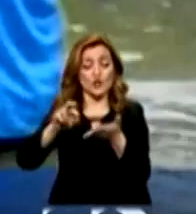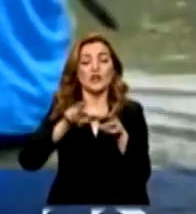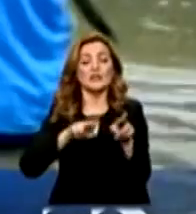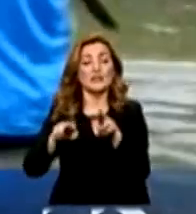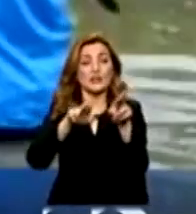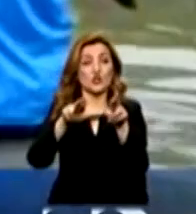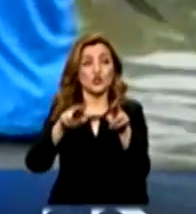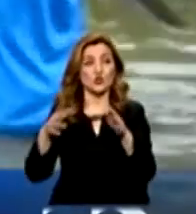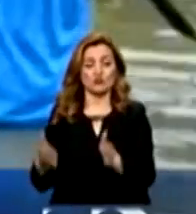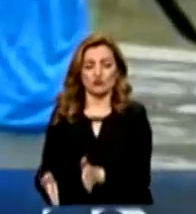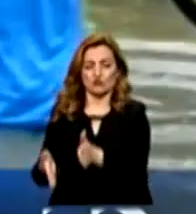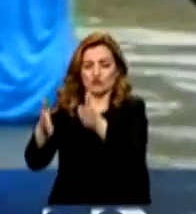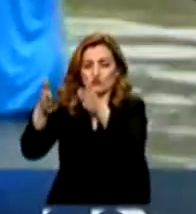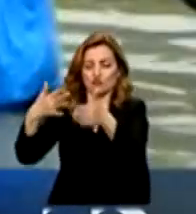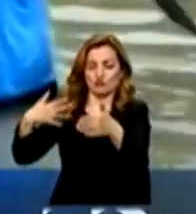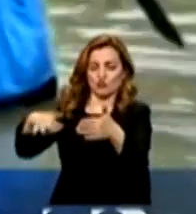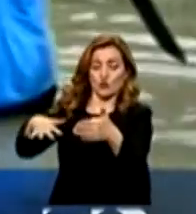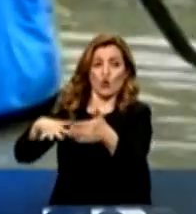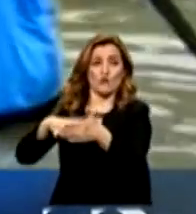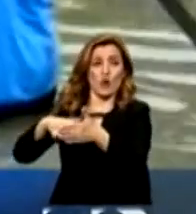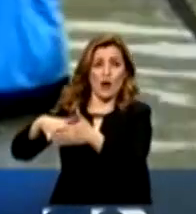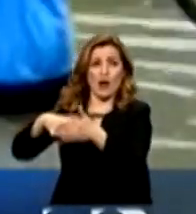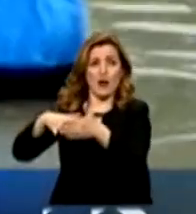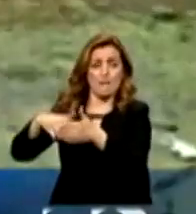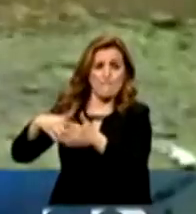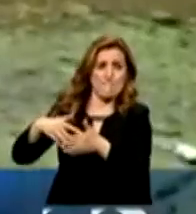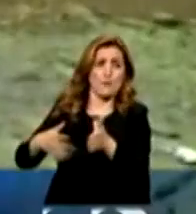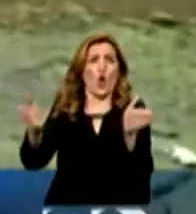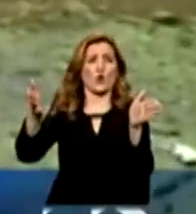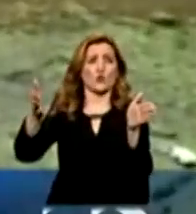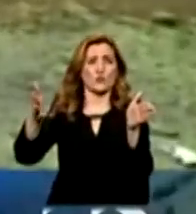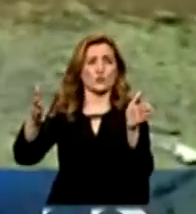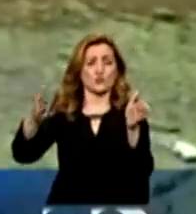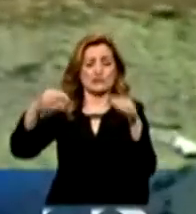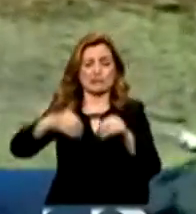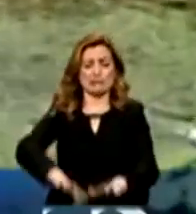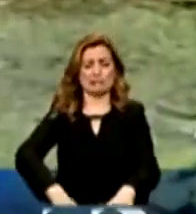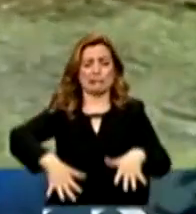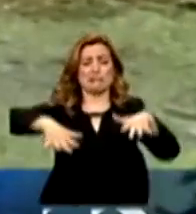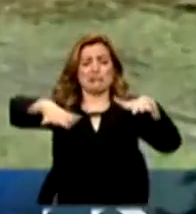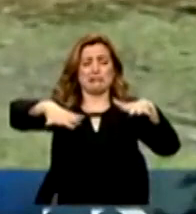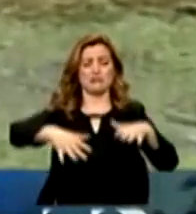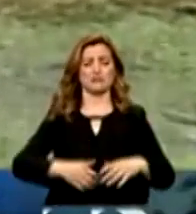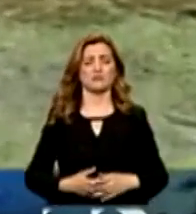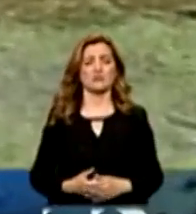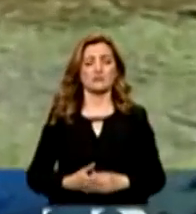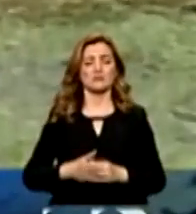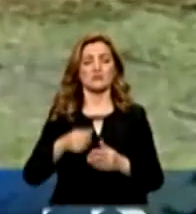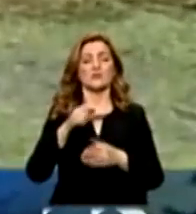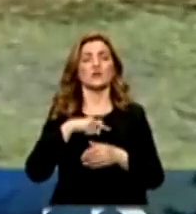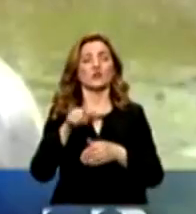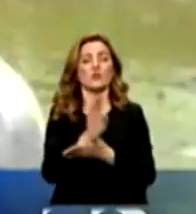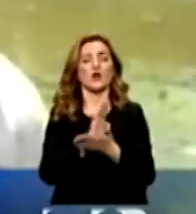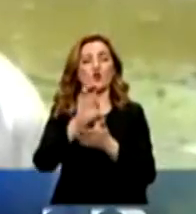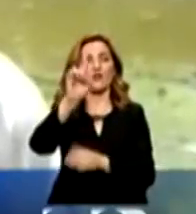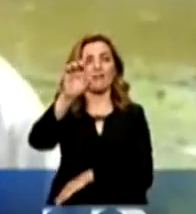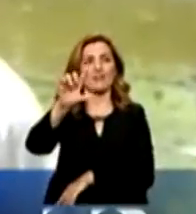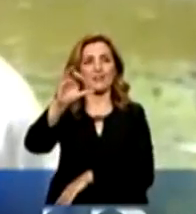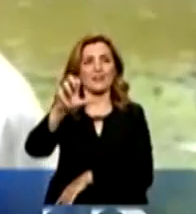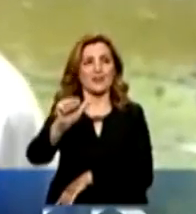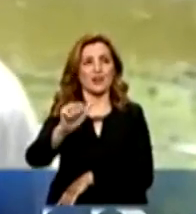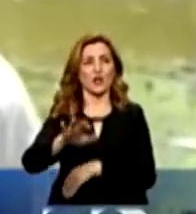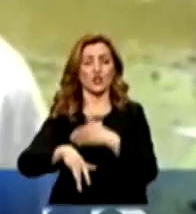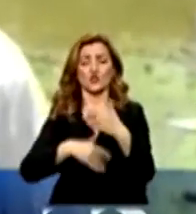de contención en un estero provocó que se inunde toda la comunidad en el recinto La Delia. En este momento tenemos alzado